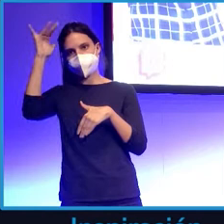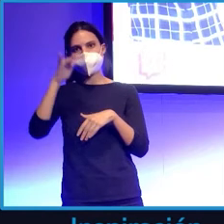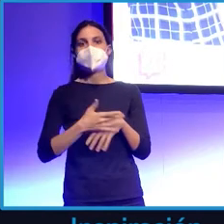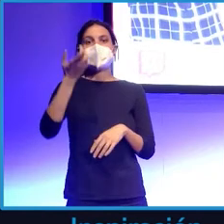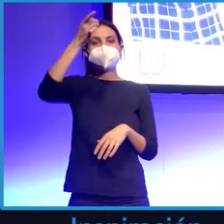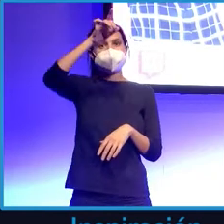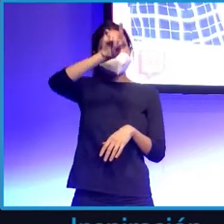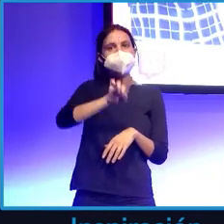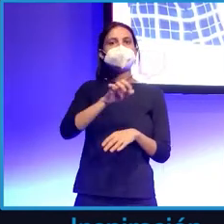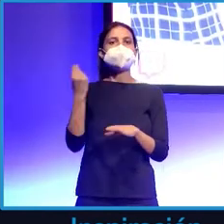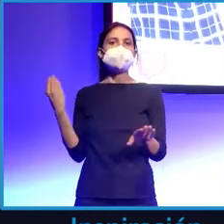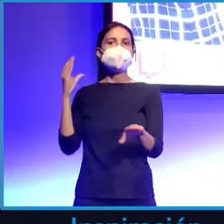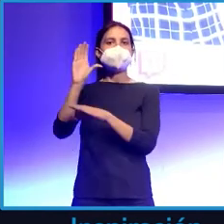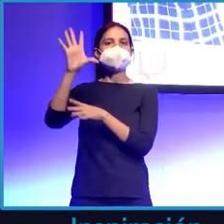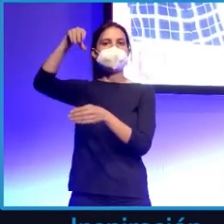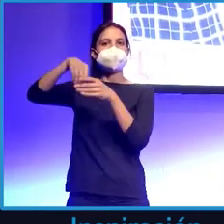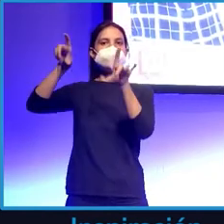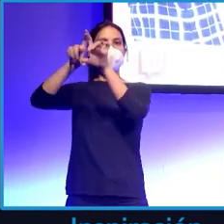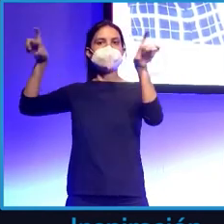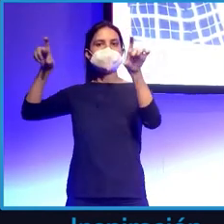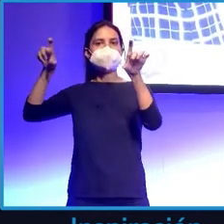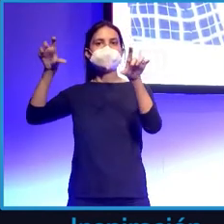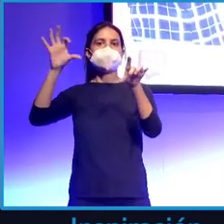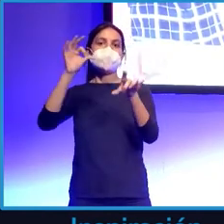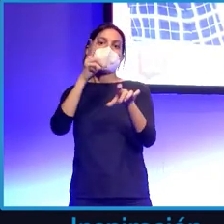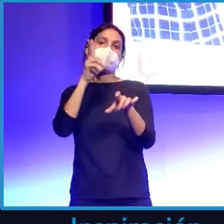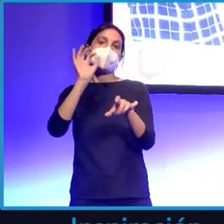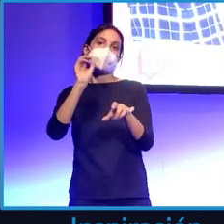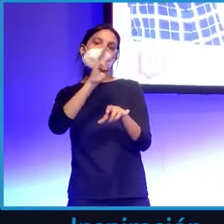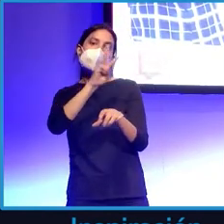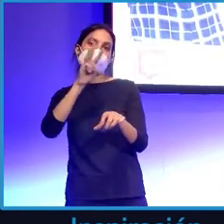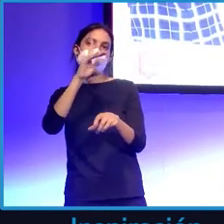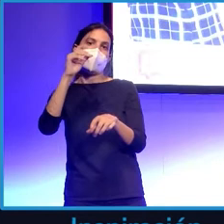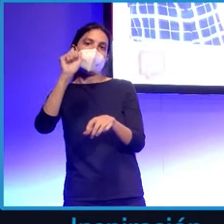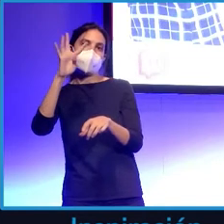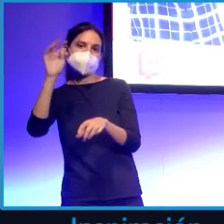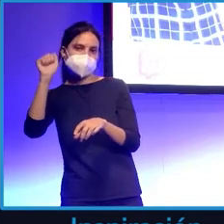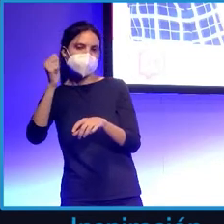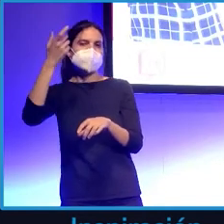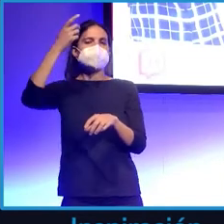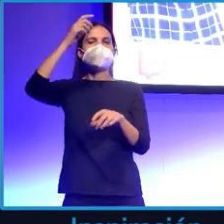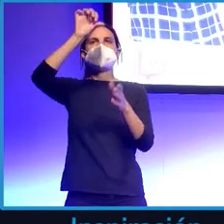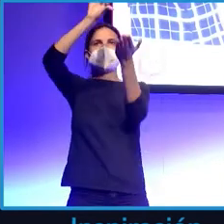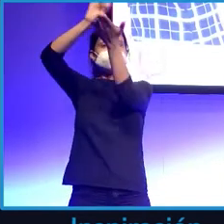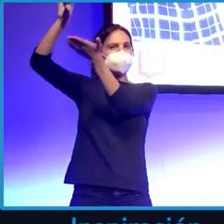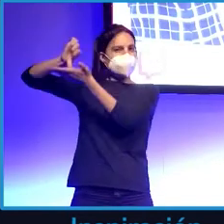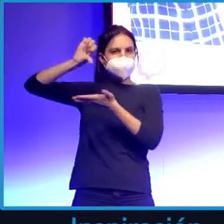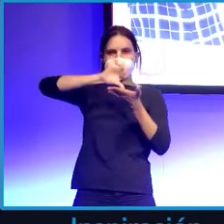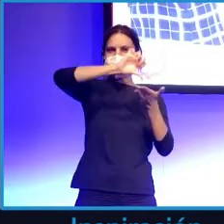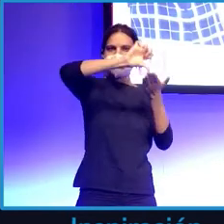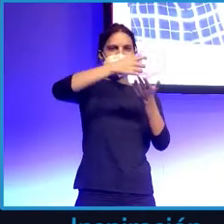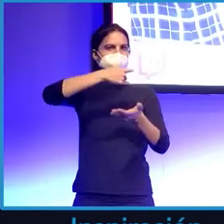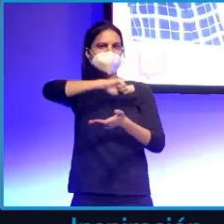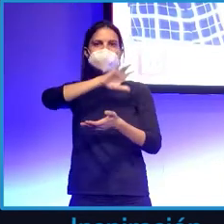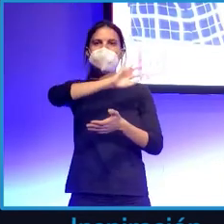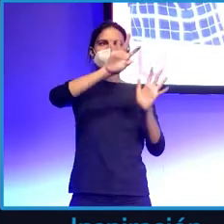otros inversiones en agencias of data tenemos oficinas en zaragoza en barcelona en madrid en murcia málaga bilbao en méxico en colombia al